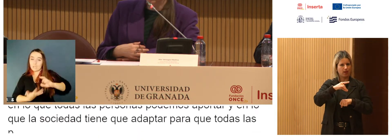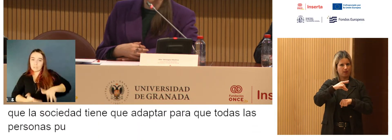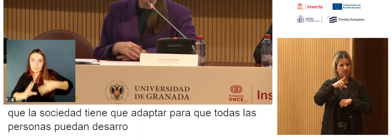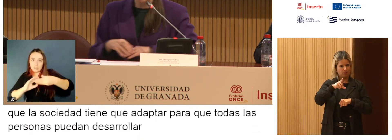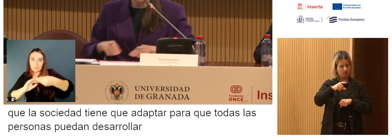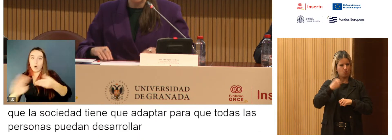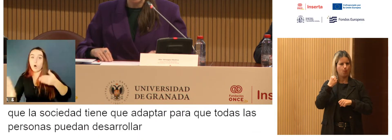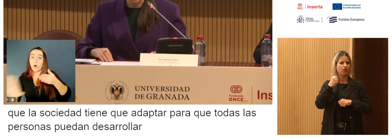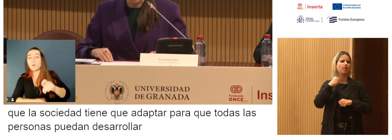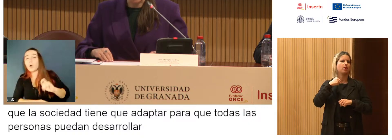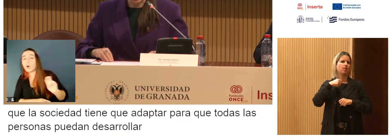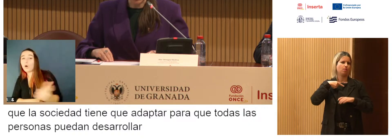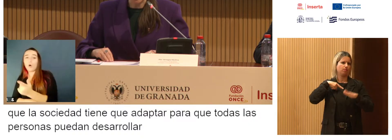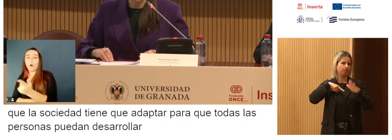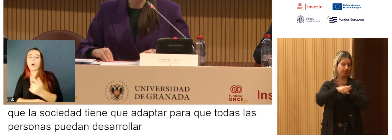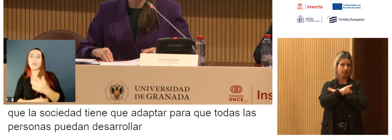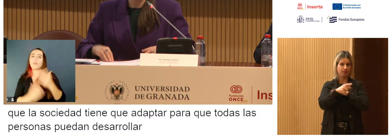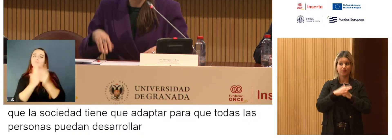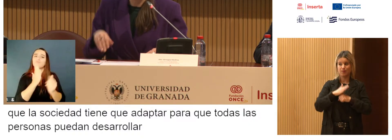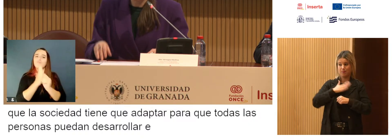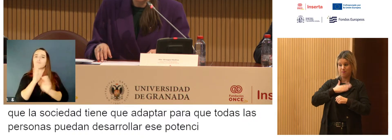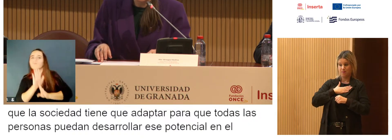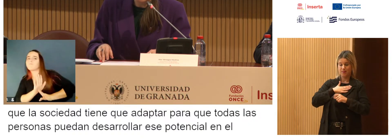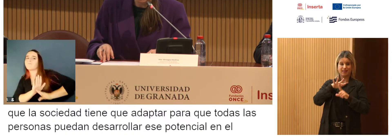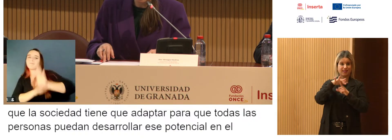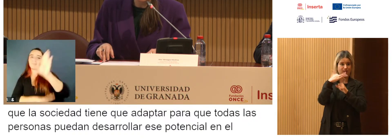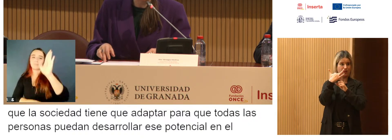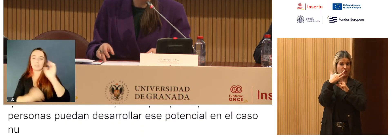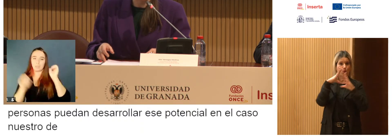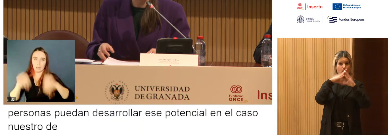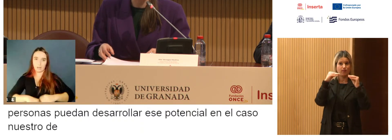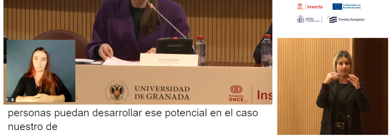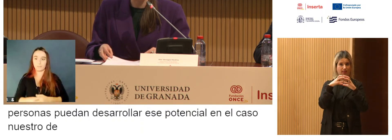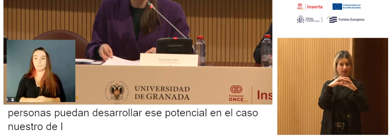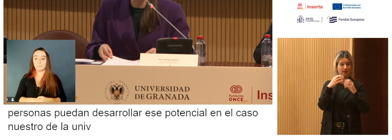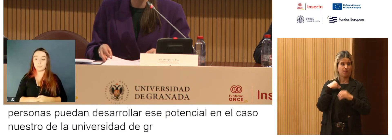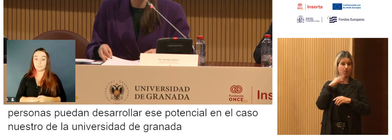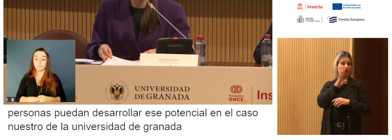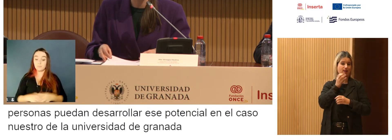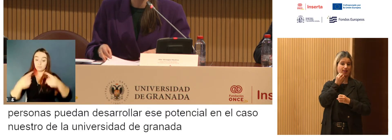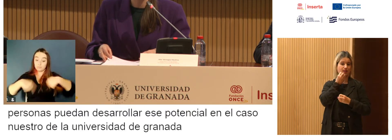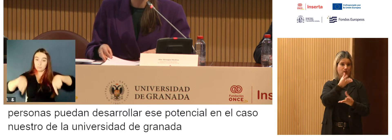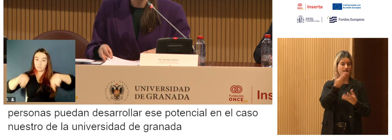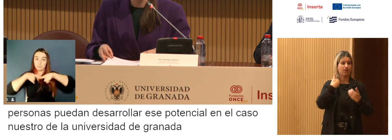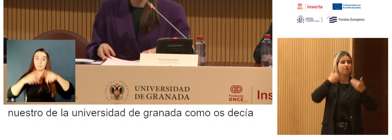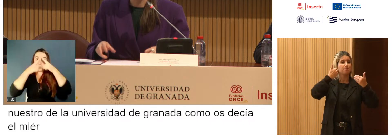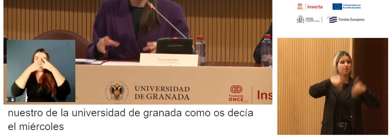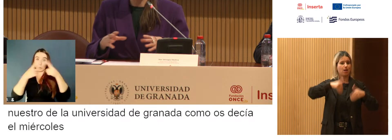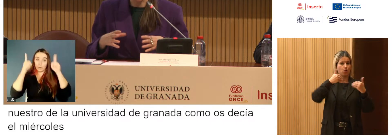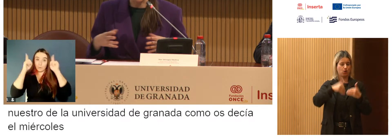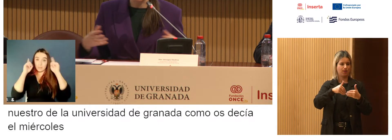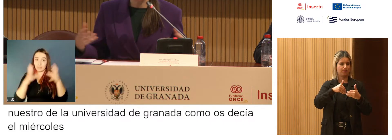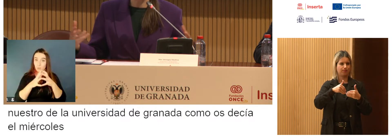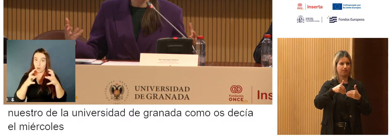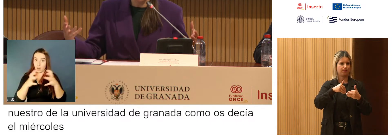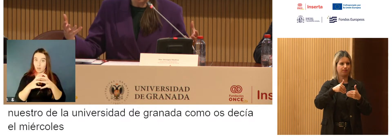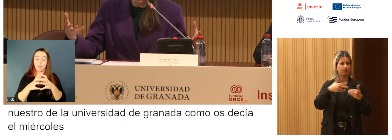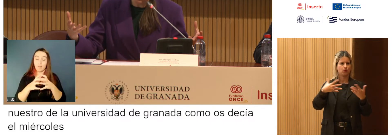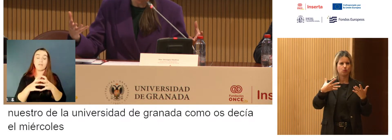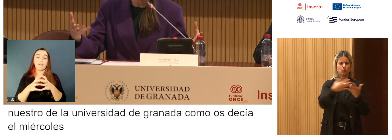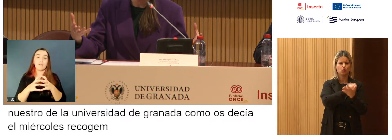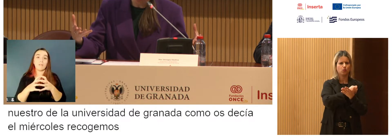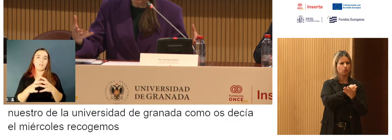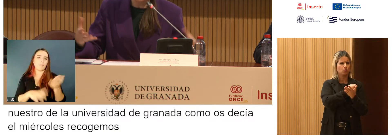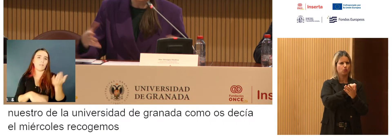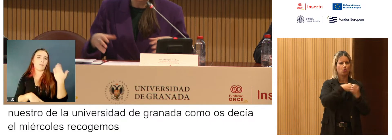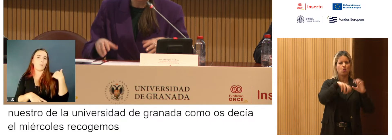ese potencial. En el caso nuestro de la Universidad de Granada, como os decía el miércoles, recogemos todo